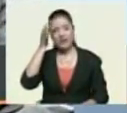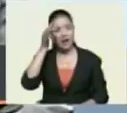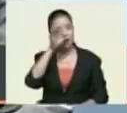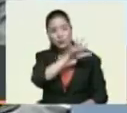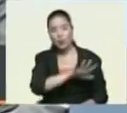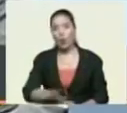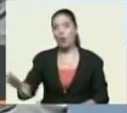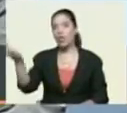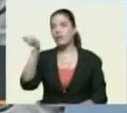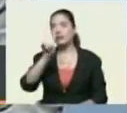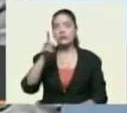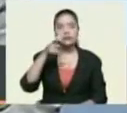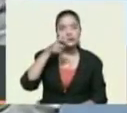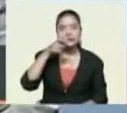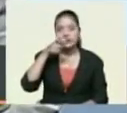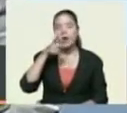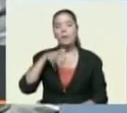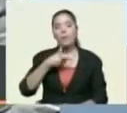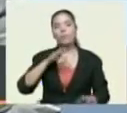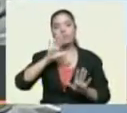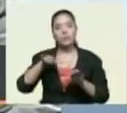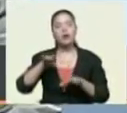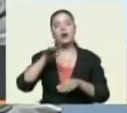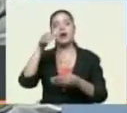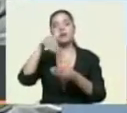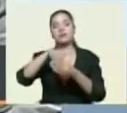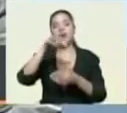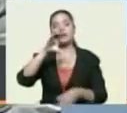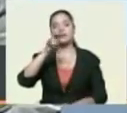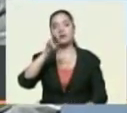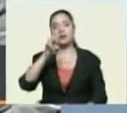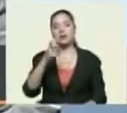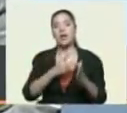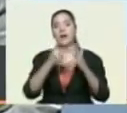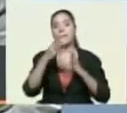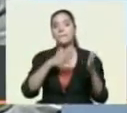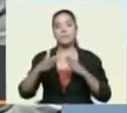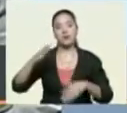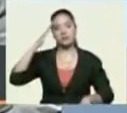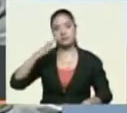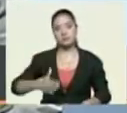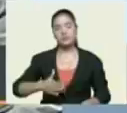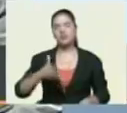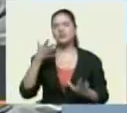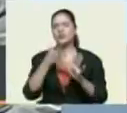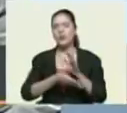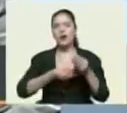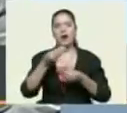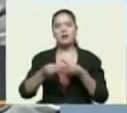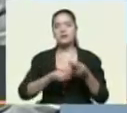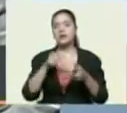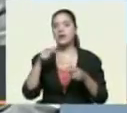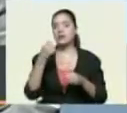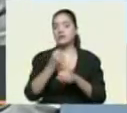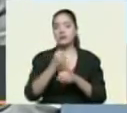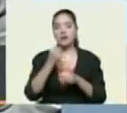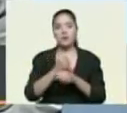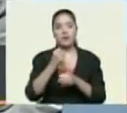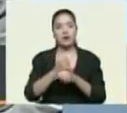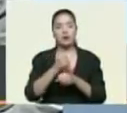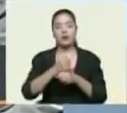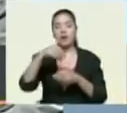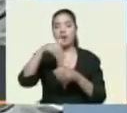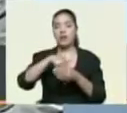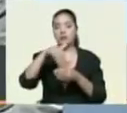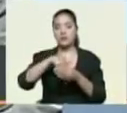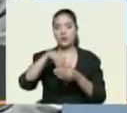para apoyar al Poder Electoral, al Plan República, en la realización de estas históricas